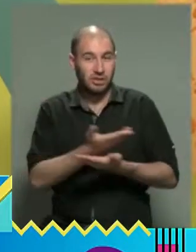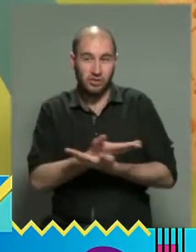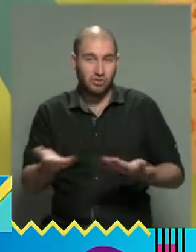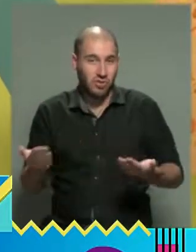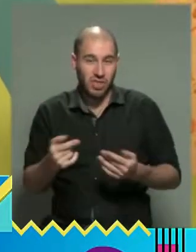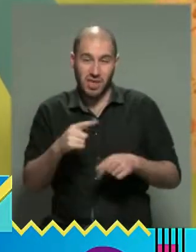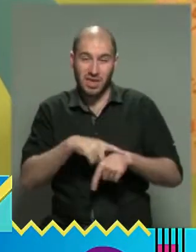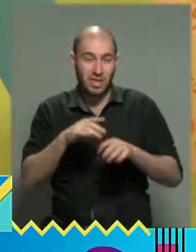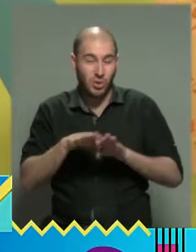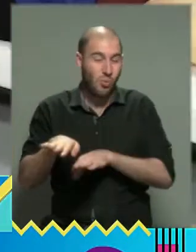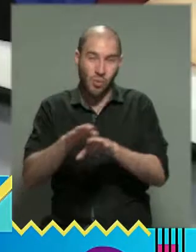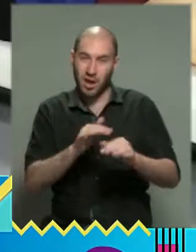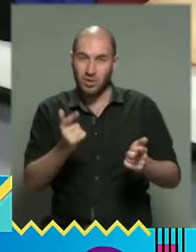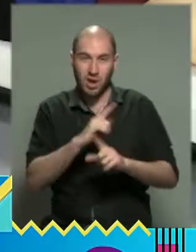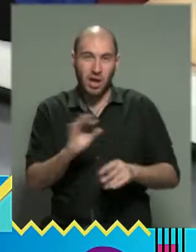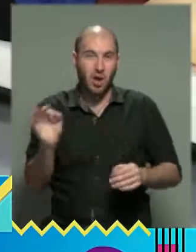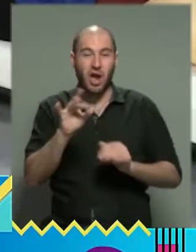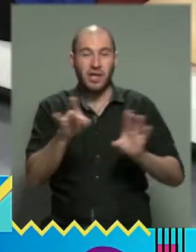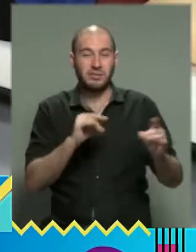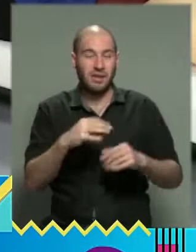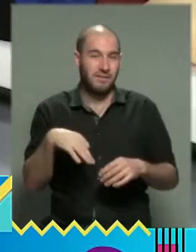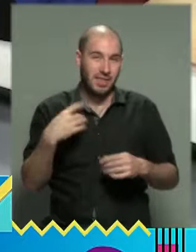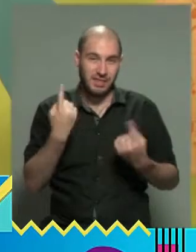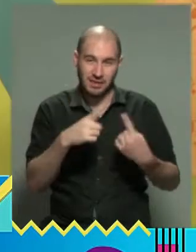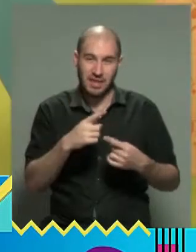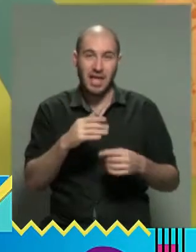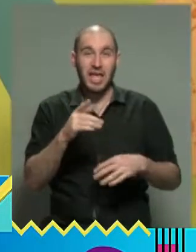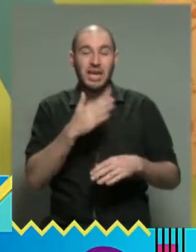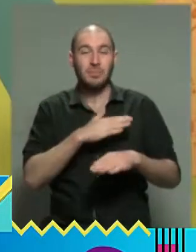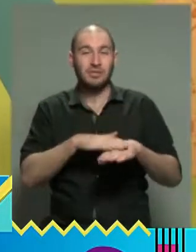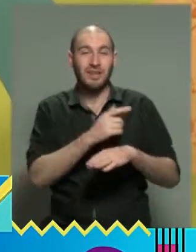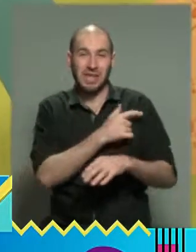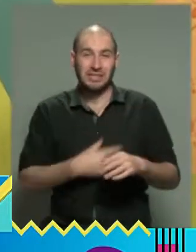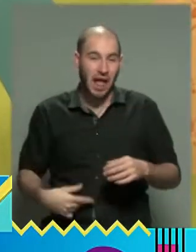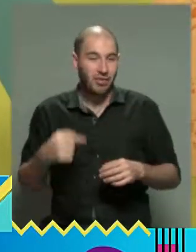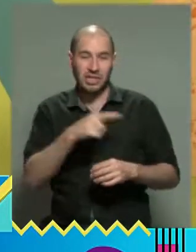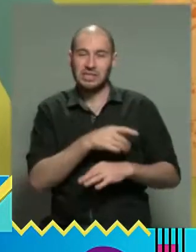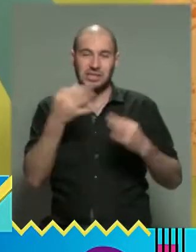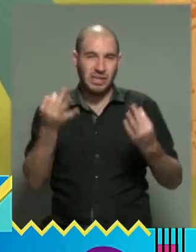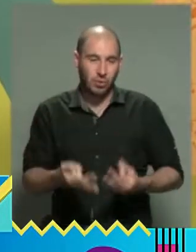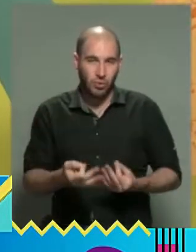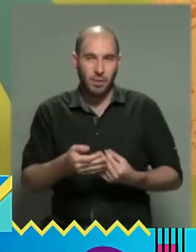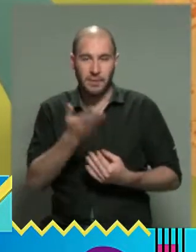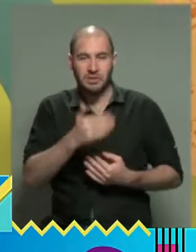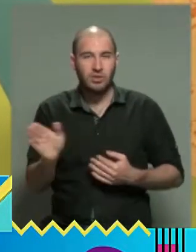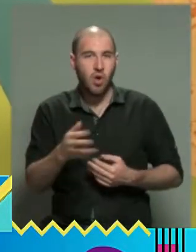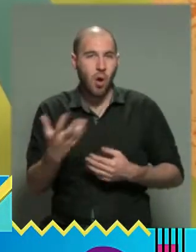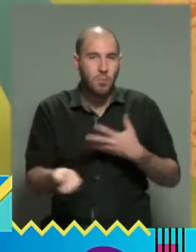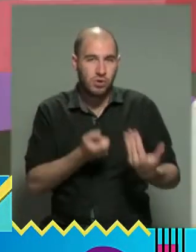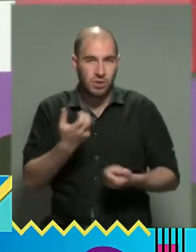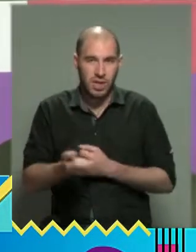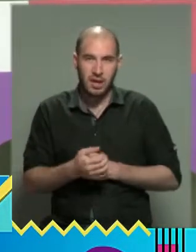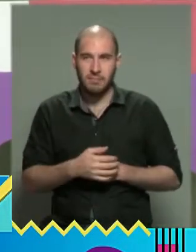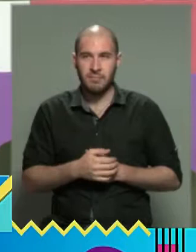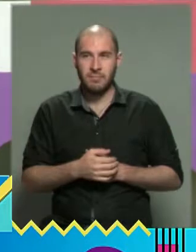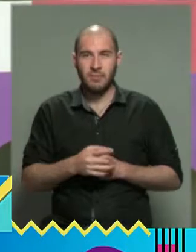con las mismas condiciones o las mismas opciones en la vida. Y es el Estado el que tiene que garantizar que todos tengamos oportunidades.